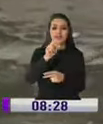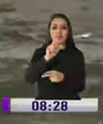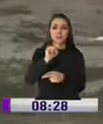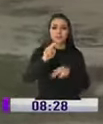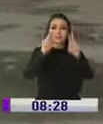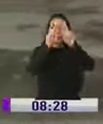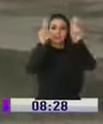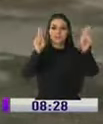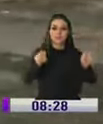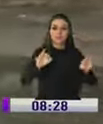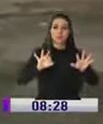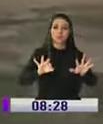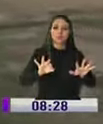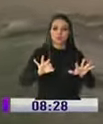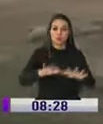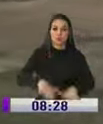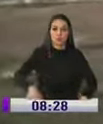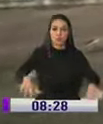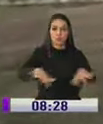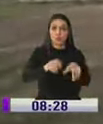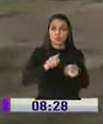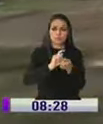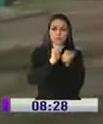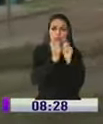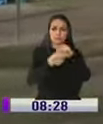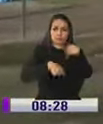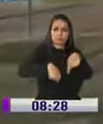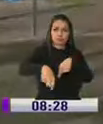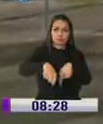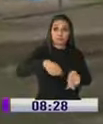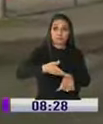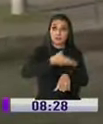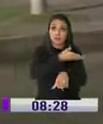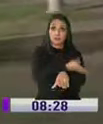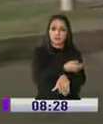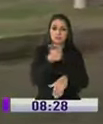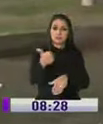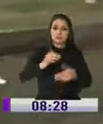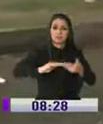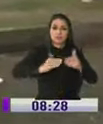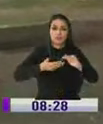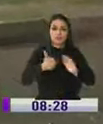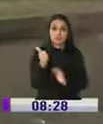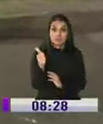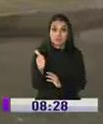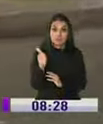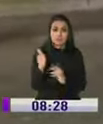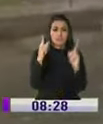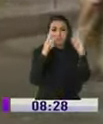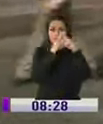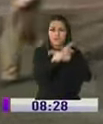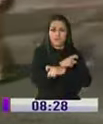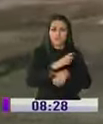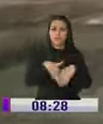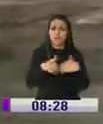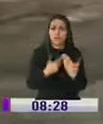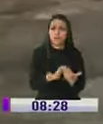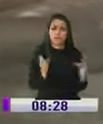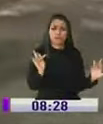General Rumiñahui. Y acá se van a dar importantes cambios luego que la comunidad de la Armenia ha tenido dificultades para poder conectarse con lo que